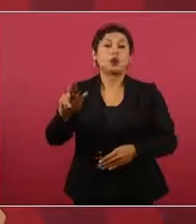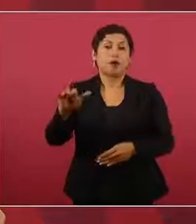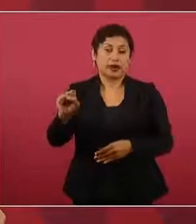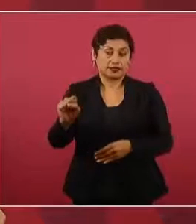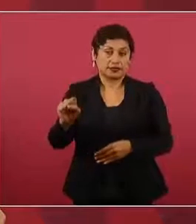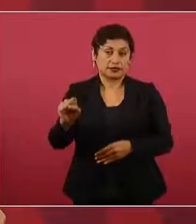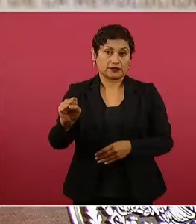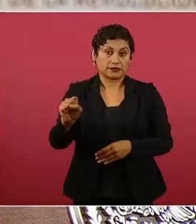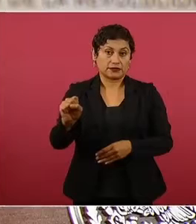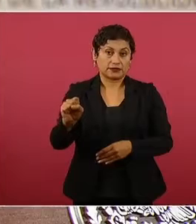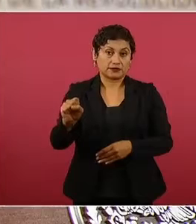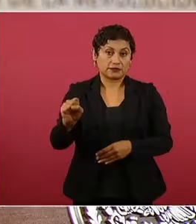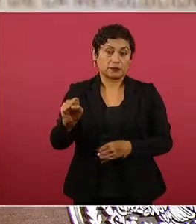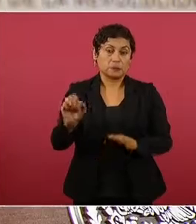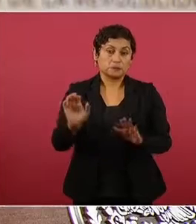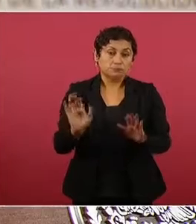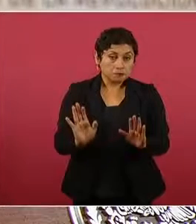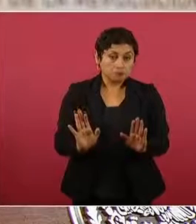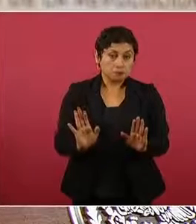Yo